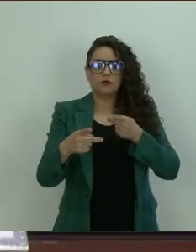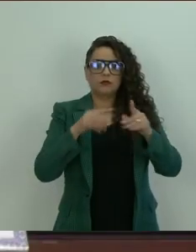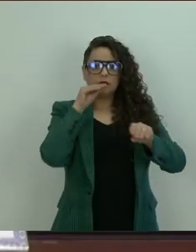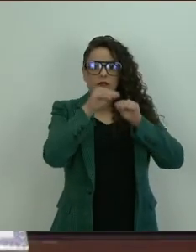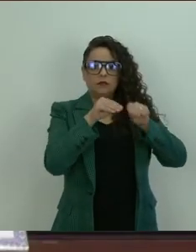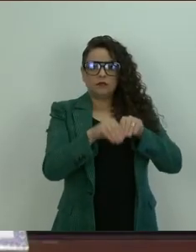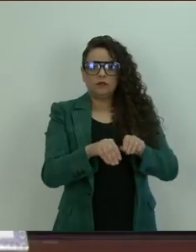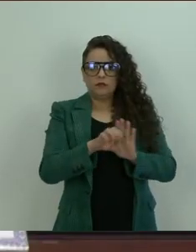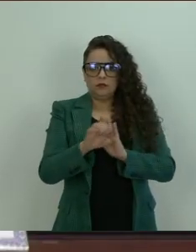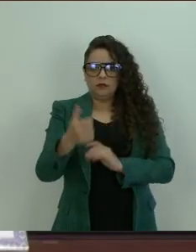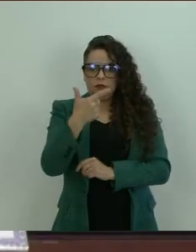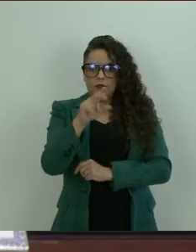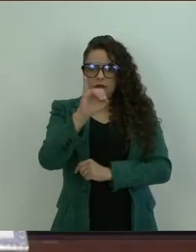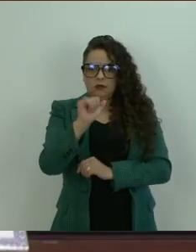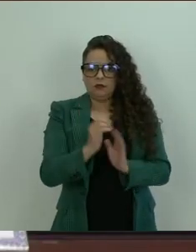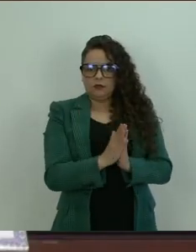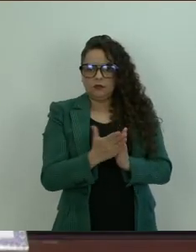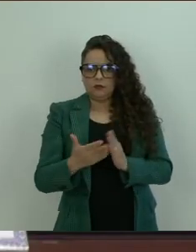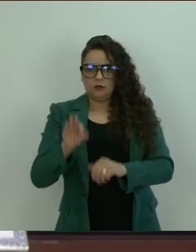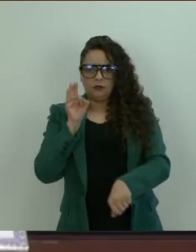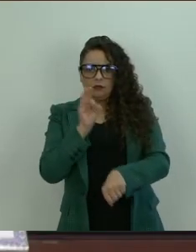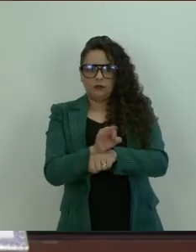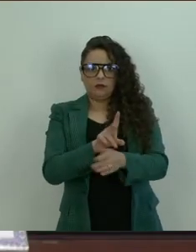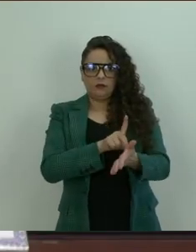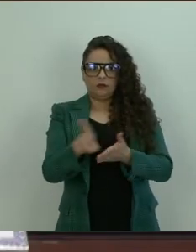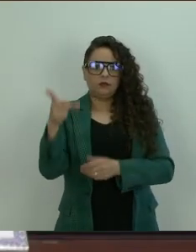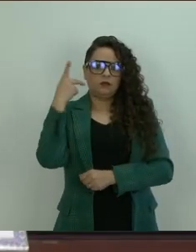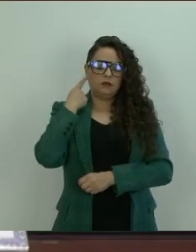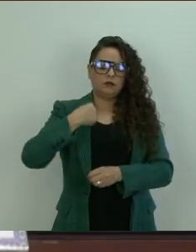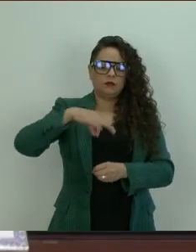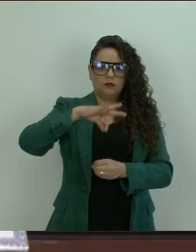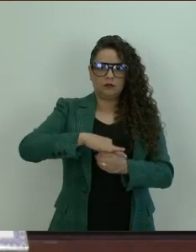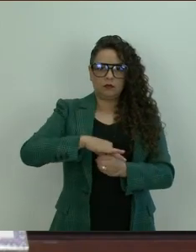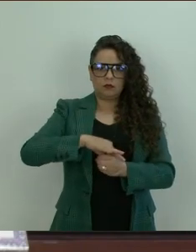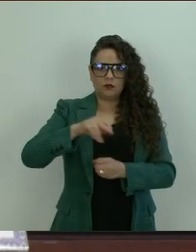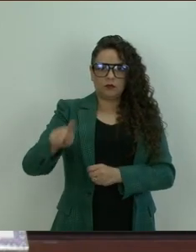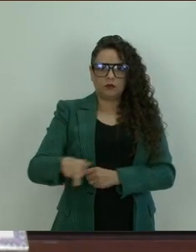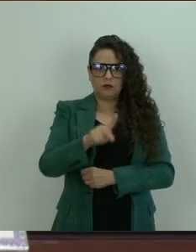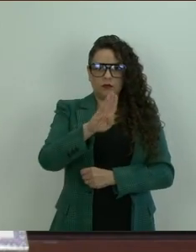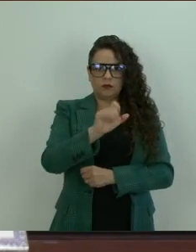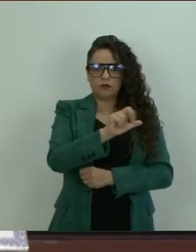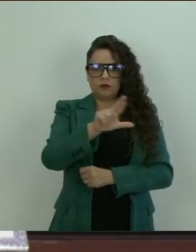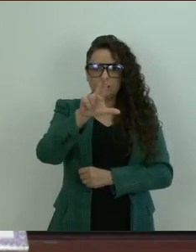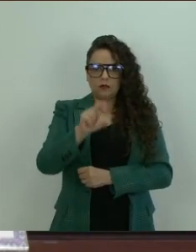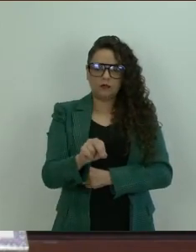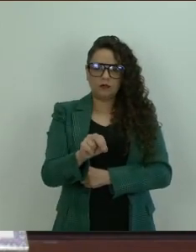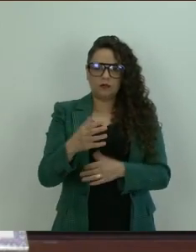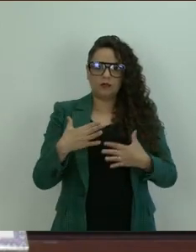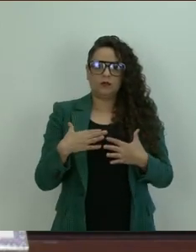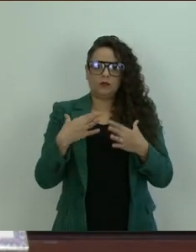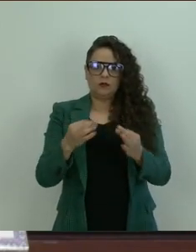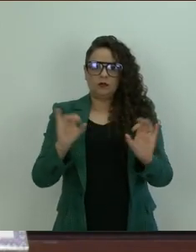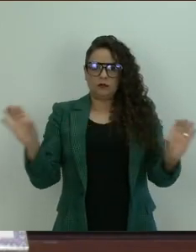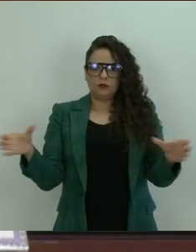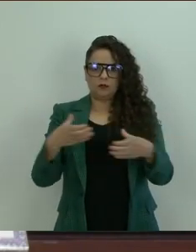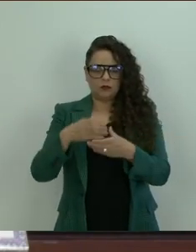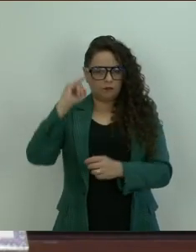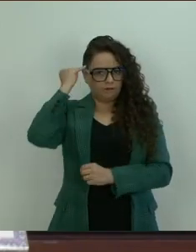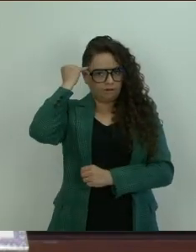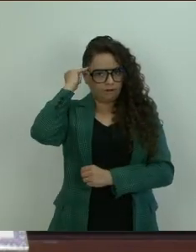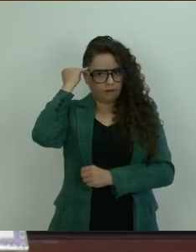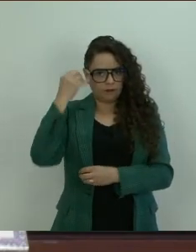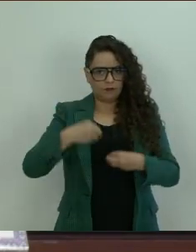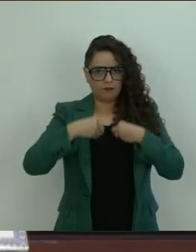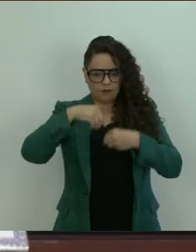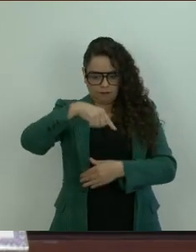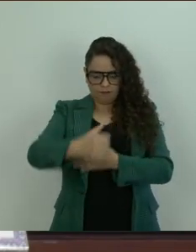instrumentos como la Guía para la Protección de los Derechos Político-Electorales de los Pueblos y Barrios Originarios y Comunidades Indígenas